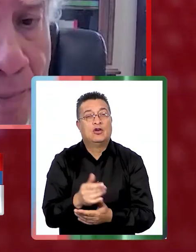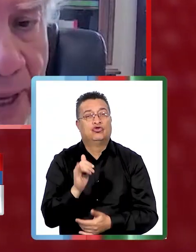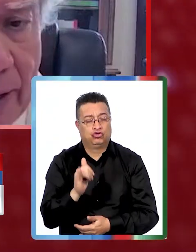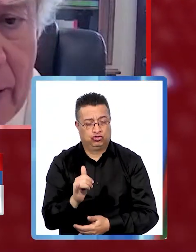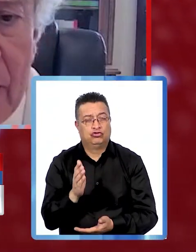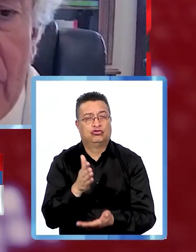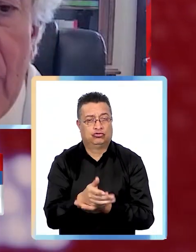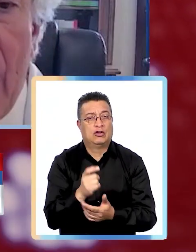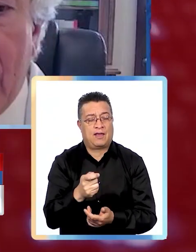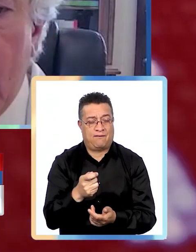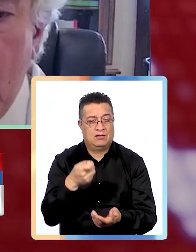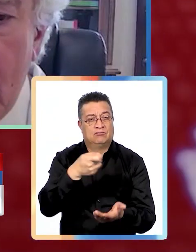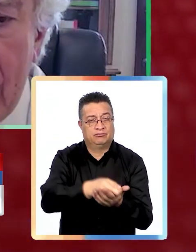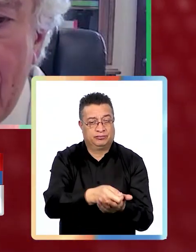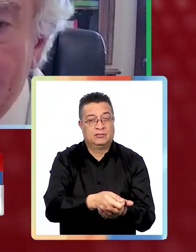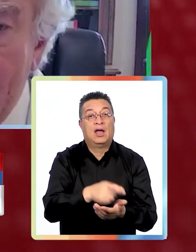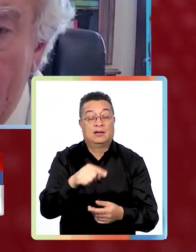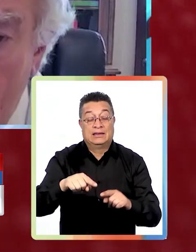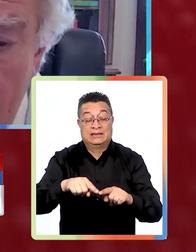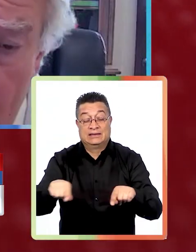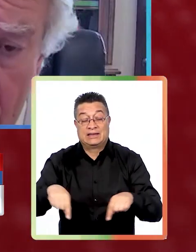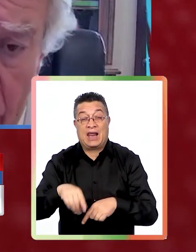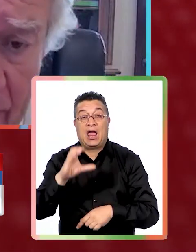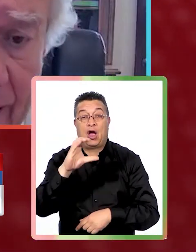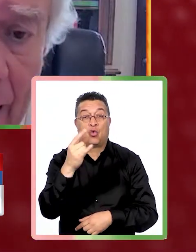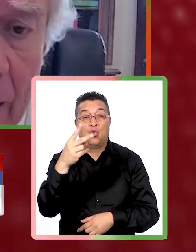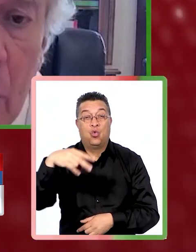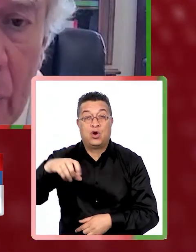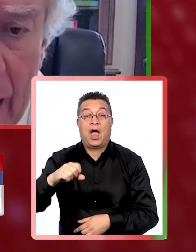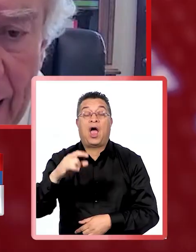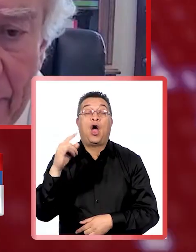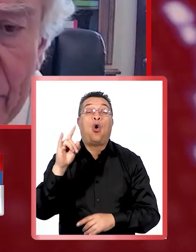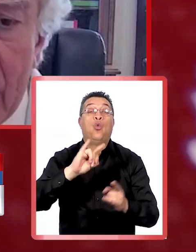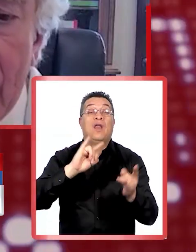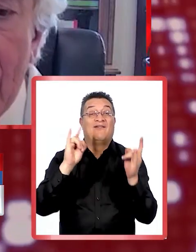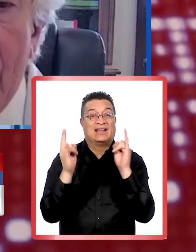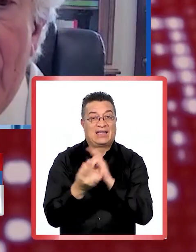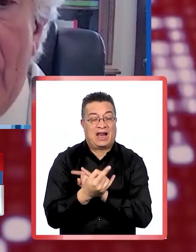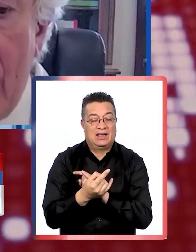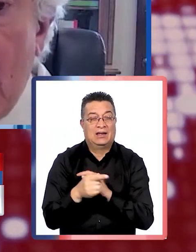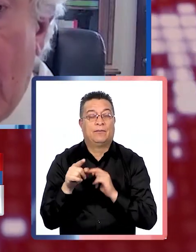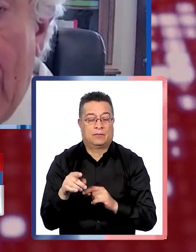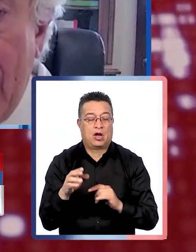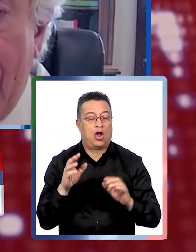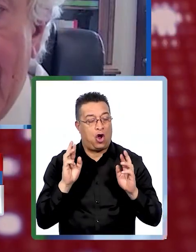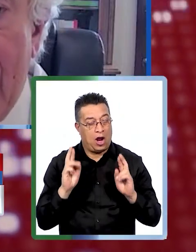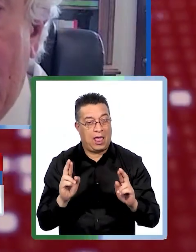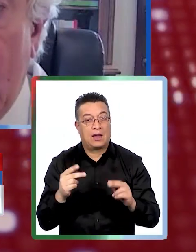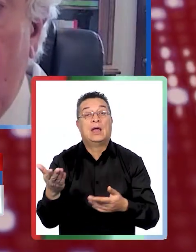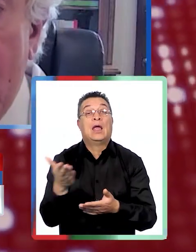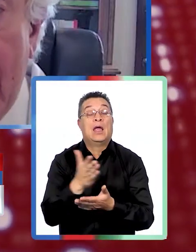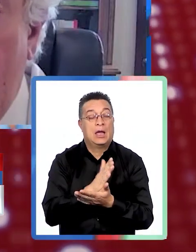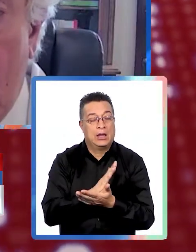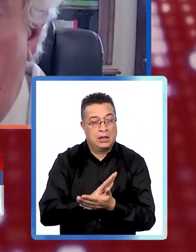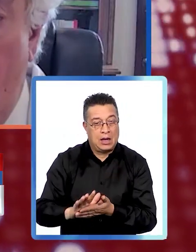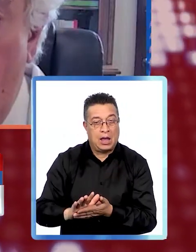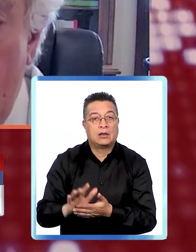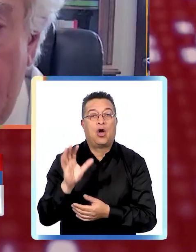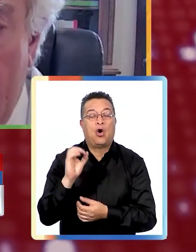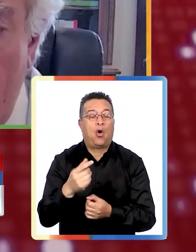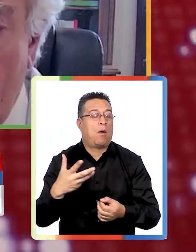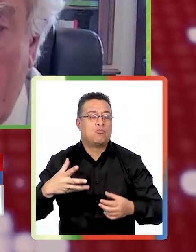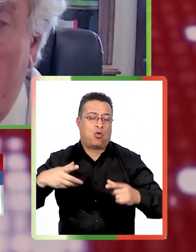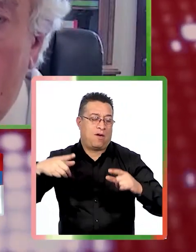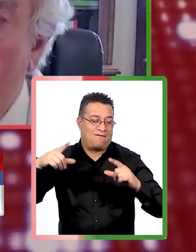económico también. Hay que considerar sala cuna universal, ojalá, y ojalá que sea gratuita o a